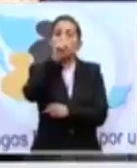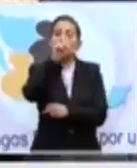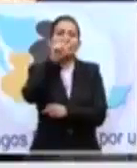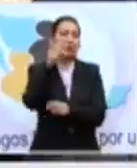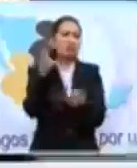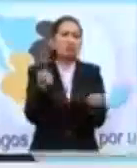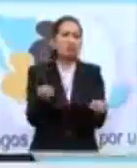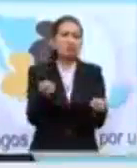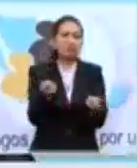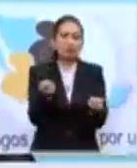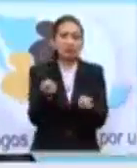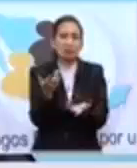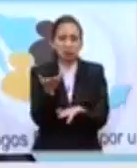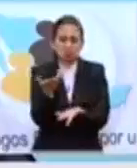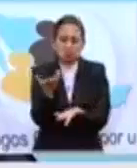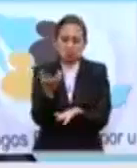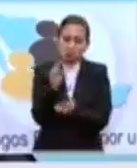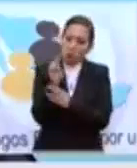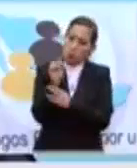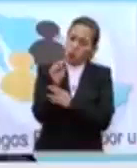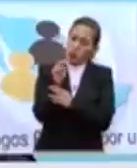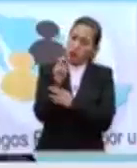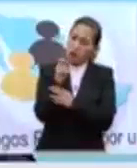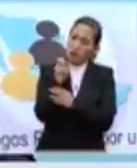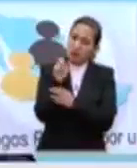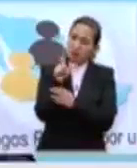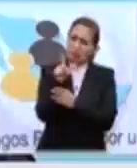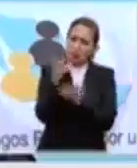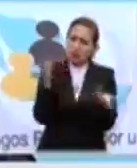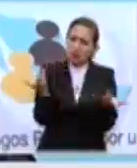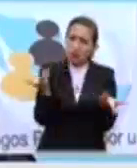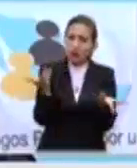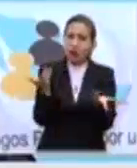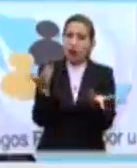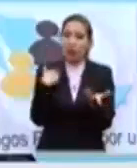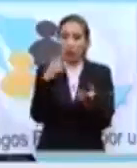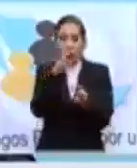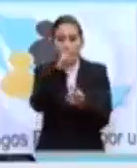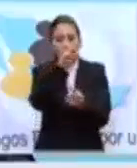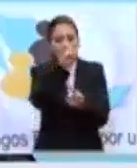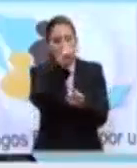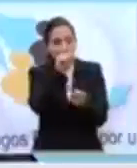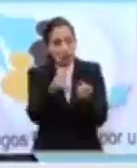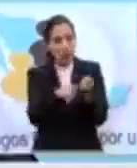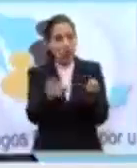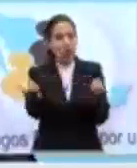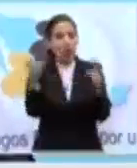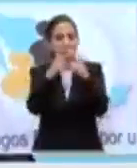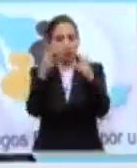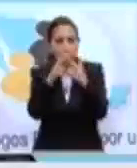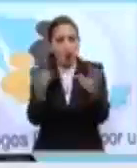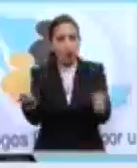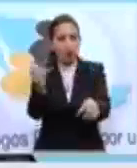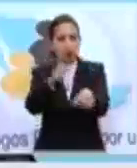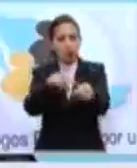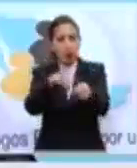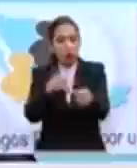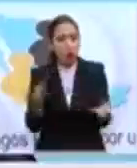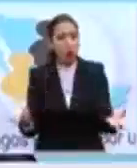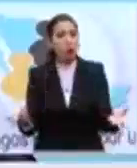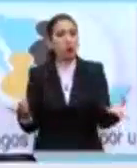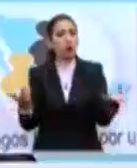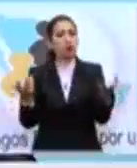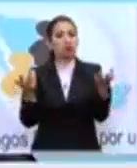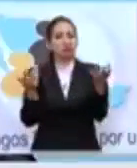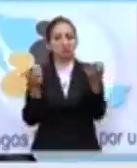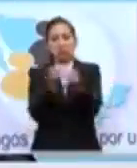universal, que es para todos y sin distinción de color, raza, religión o